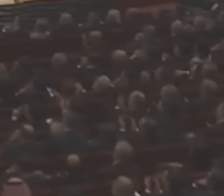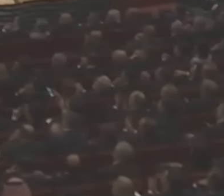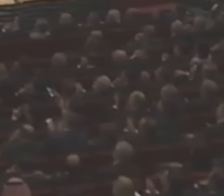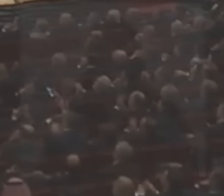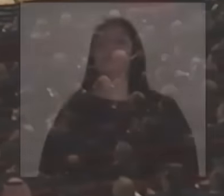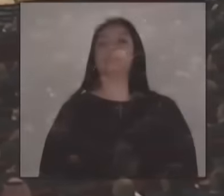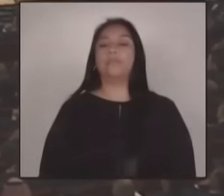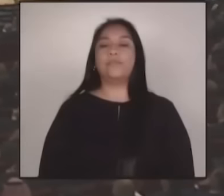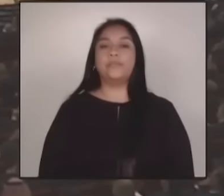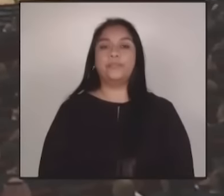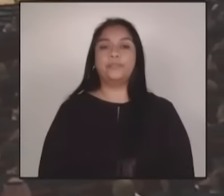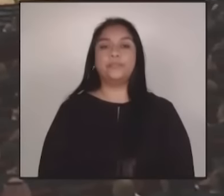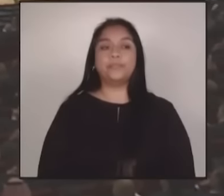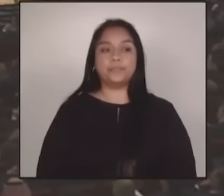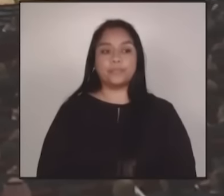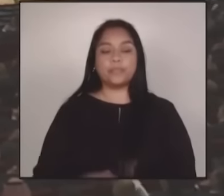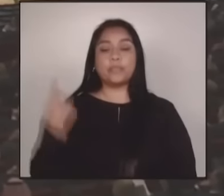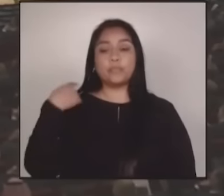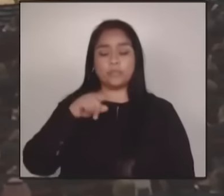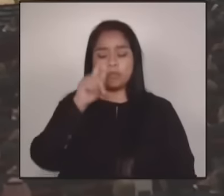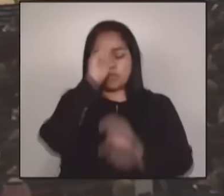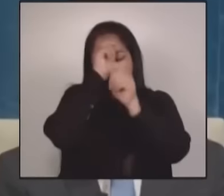Para honrar nuestro pasado,